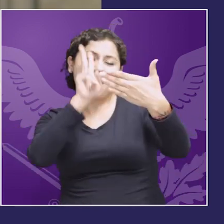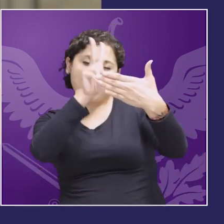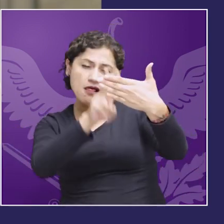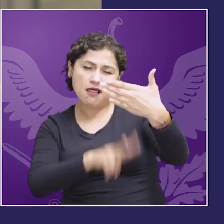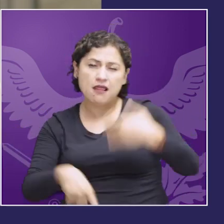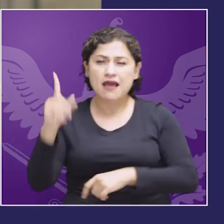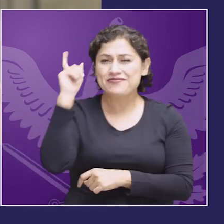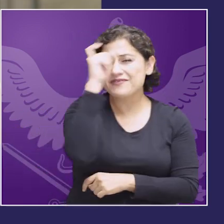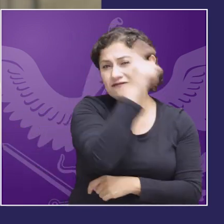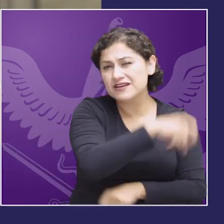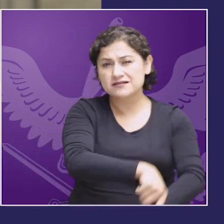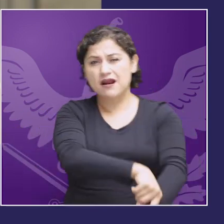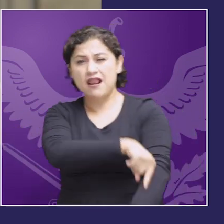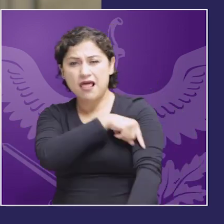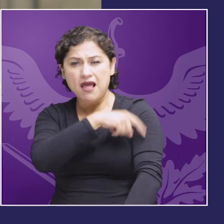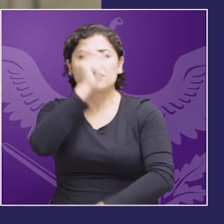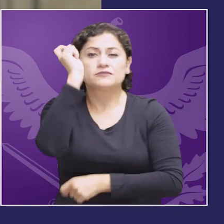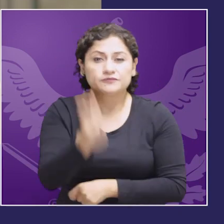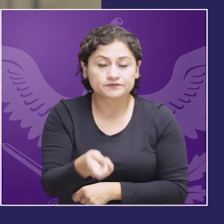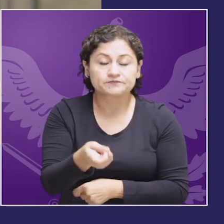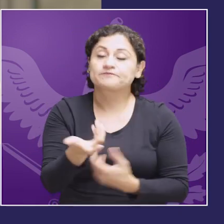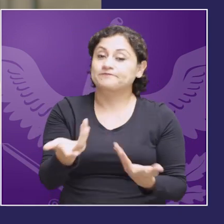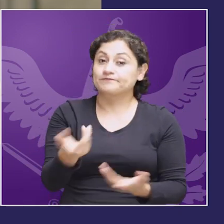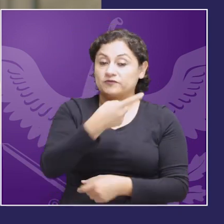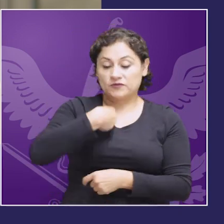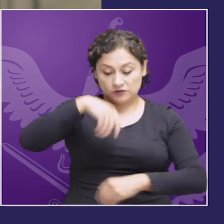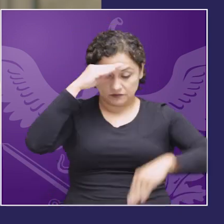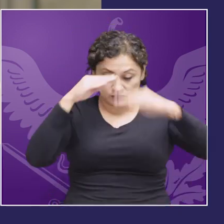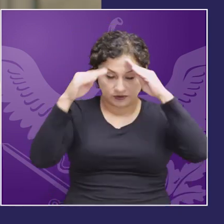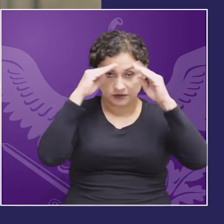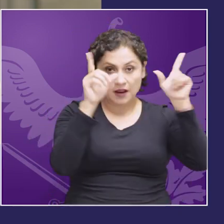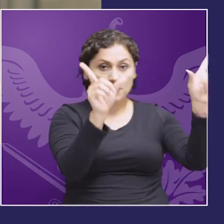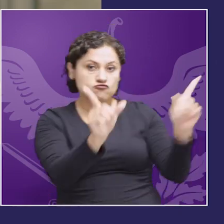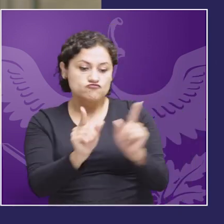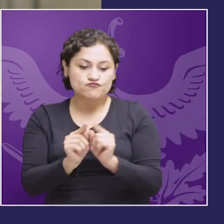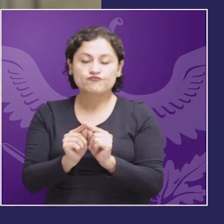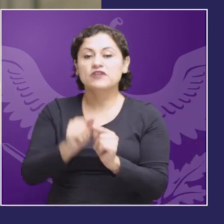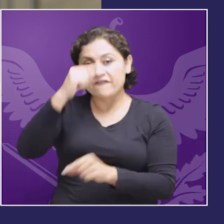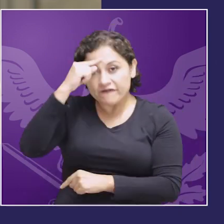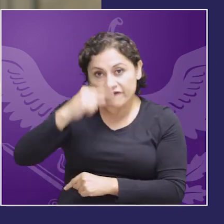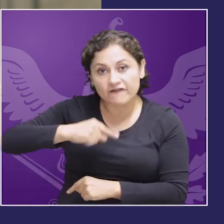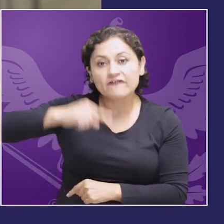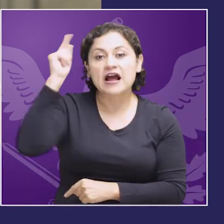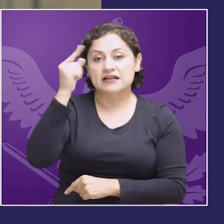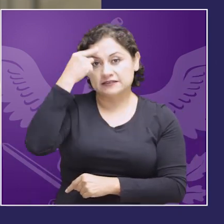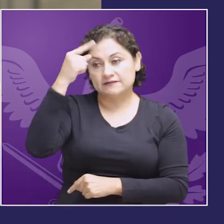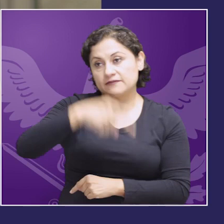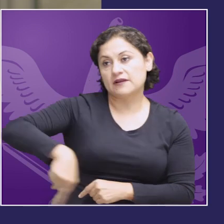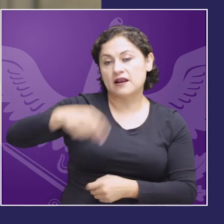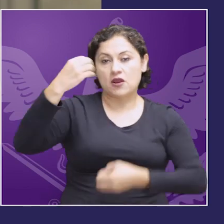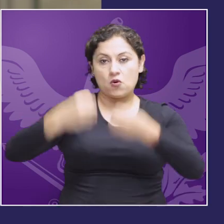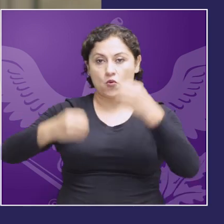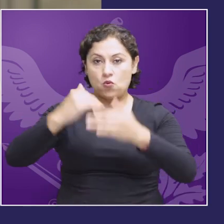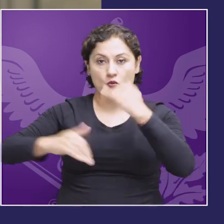muy extenso, puede que sea un poco difícil de aplicar. Entonces, la experiencia nos enseña que la idea es hacer instrumentos